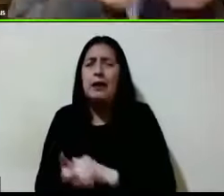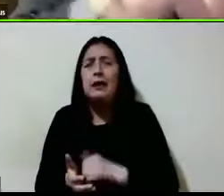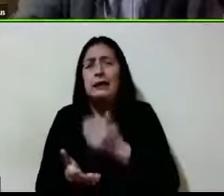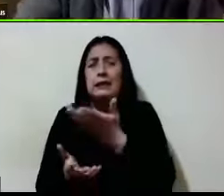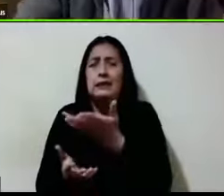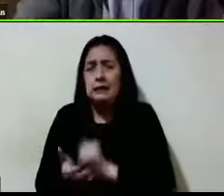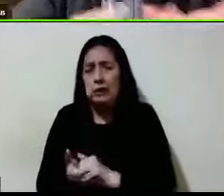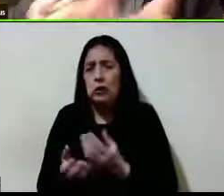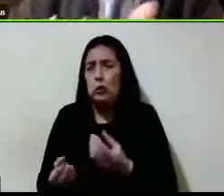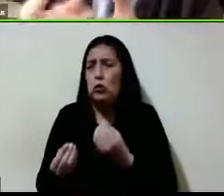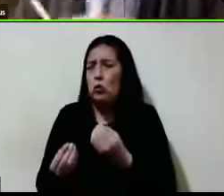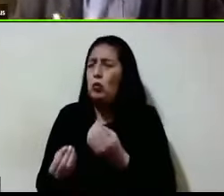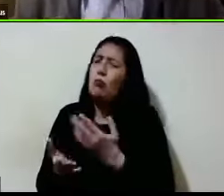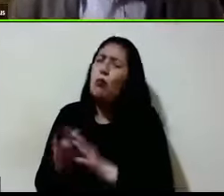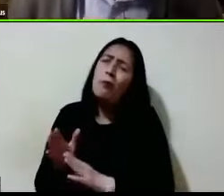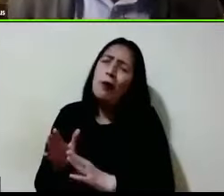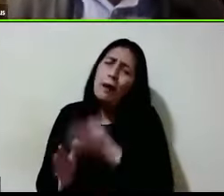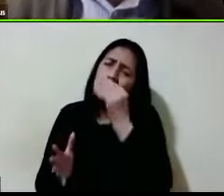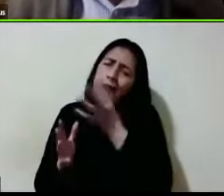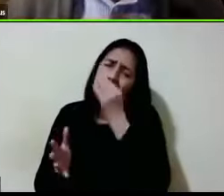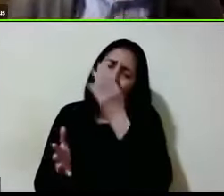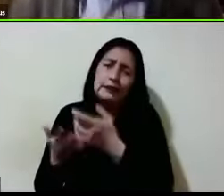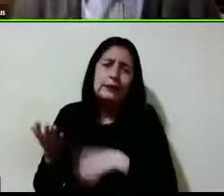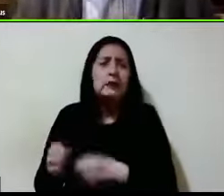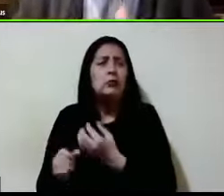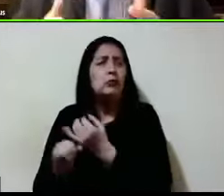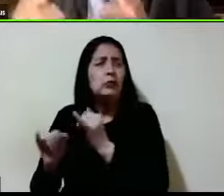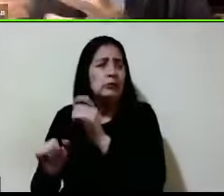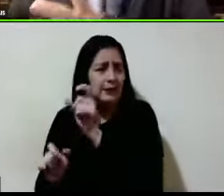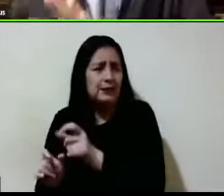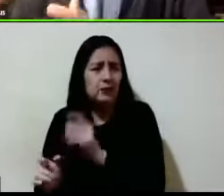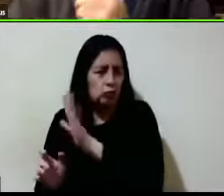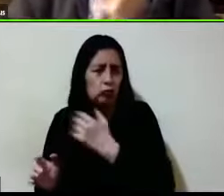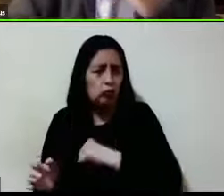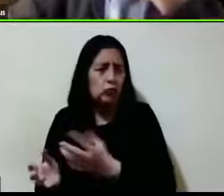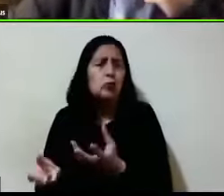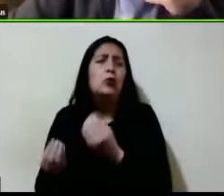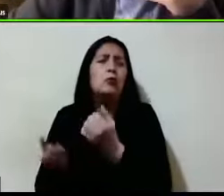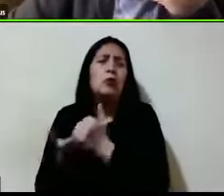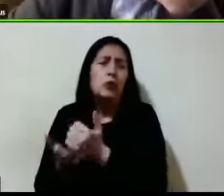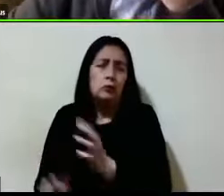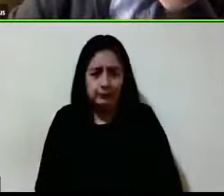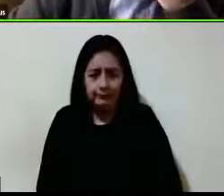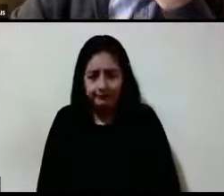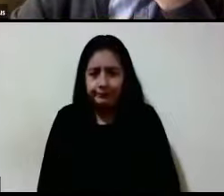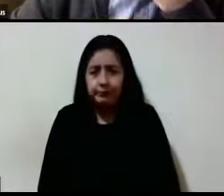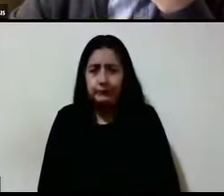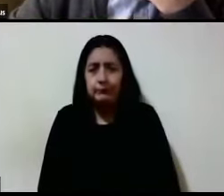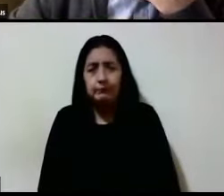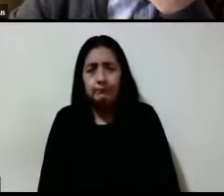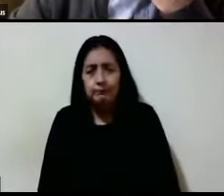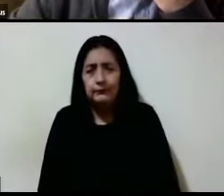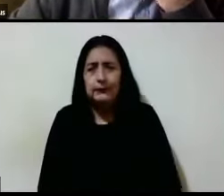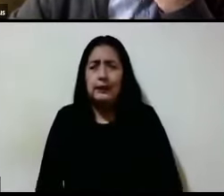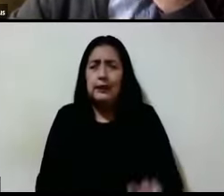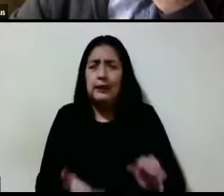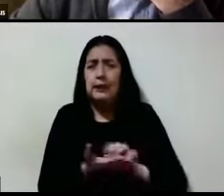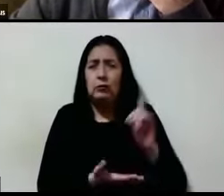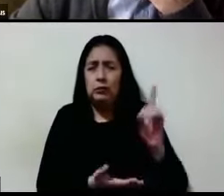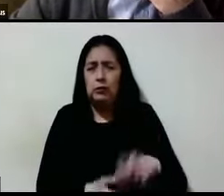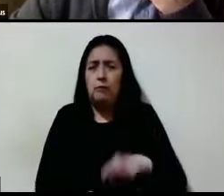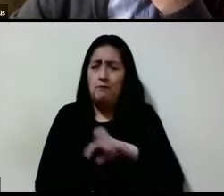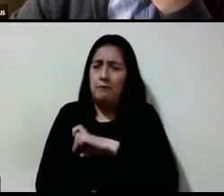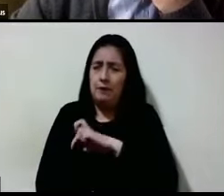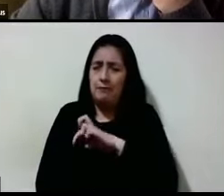de ese desarrollo en el caso de sus hijos, ¿no? ¿Cómo los pueden ayudar también? Bueno, en educación primaria lo que más